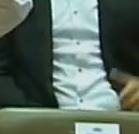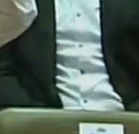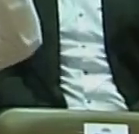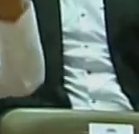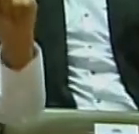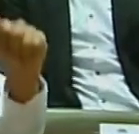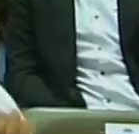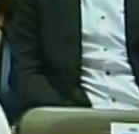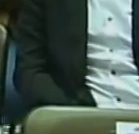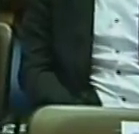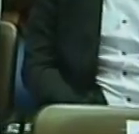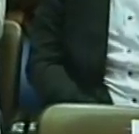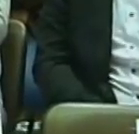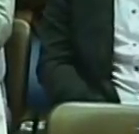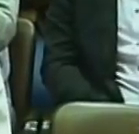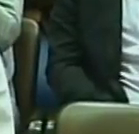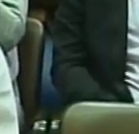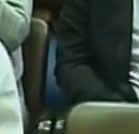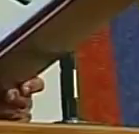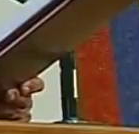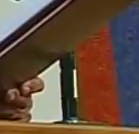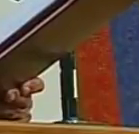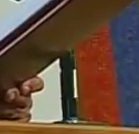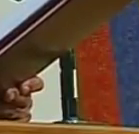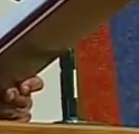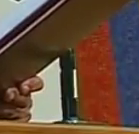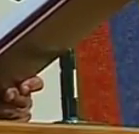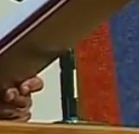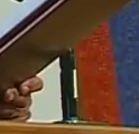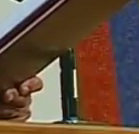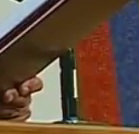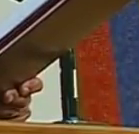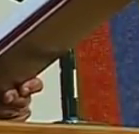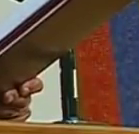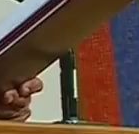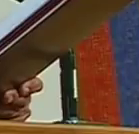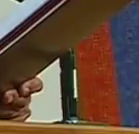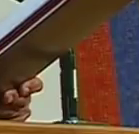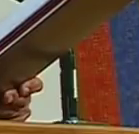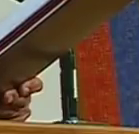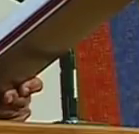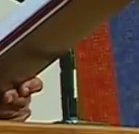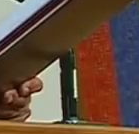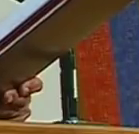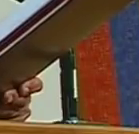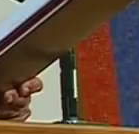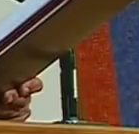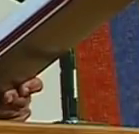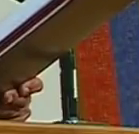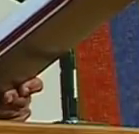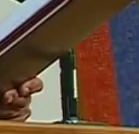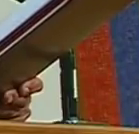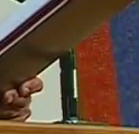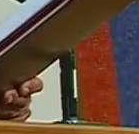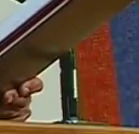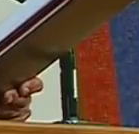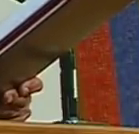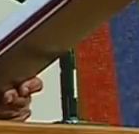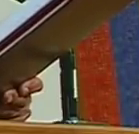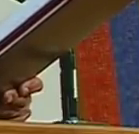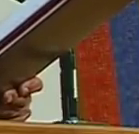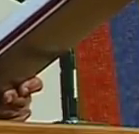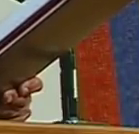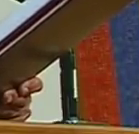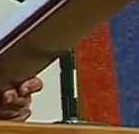Siguiente artículo. Artículo 27, principios. El sistema para la defensa de los derechos socioeconómicos se regirá por los principios de economía,